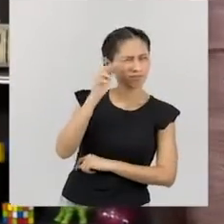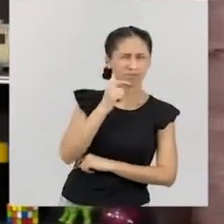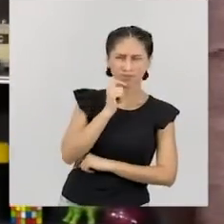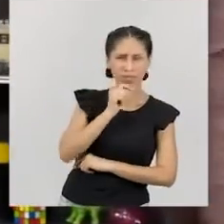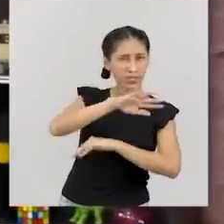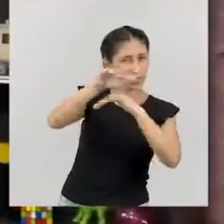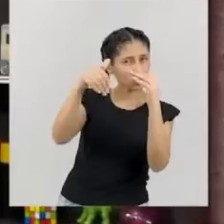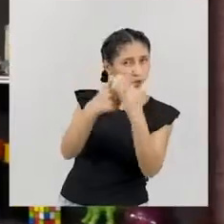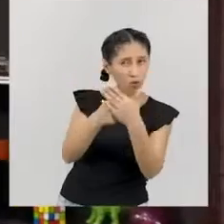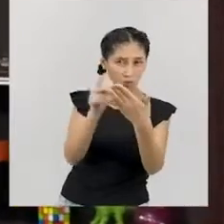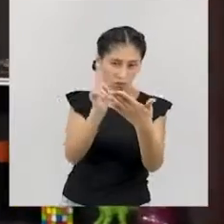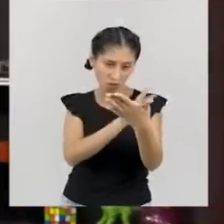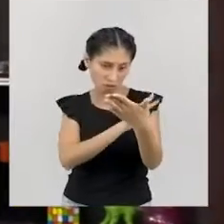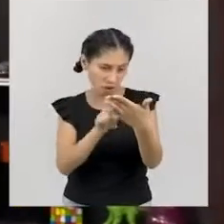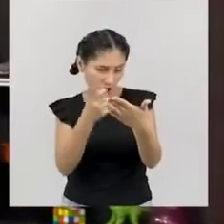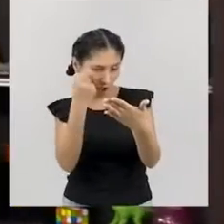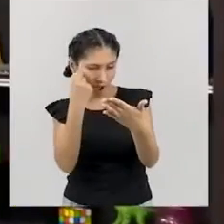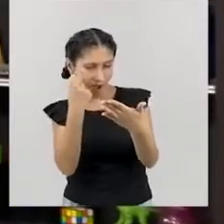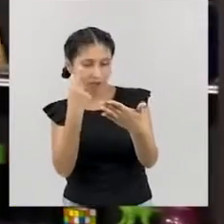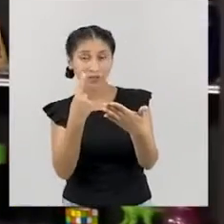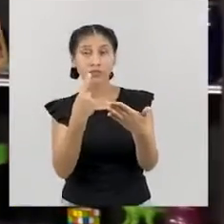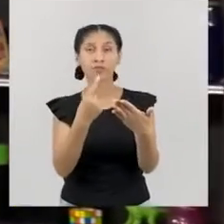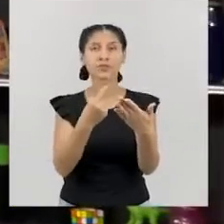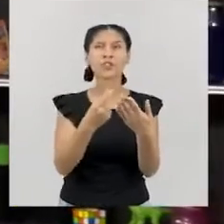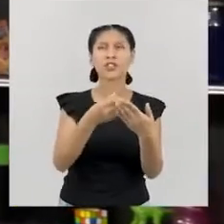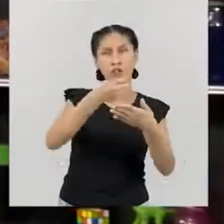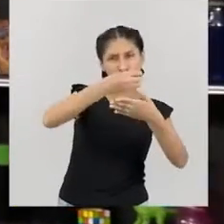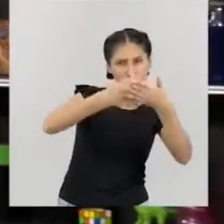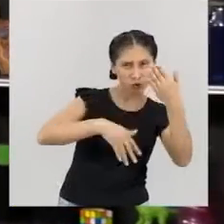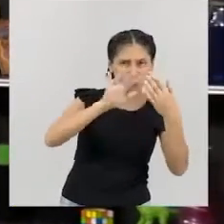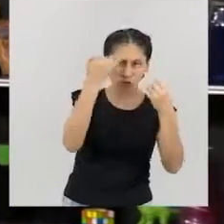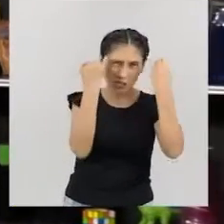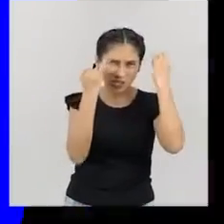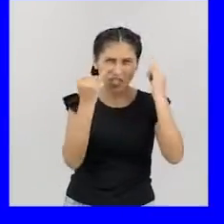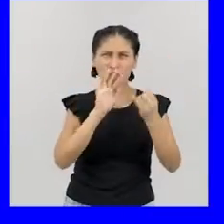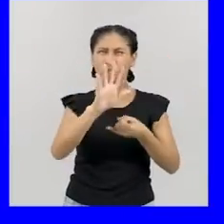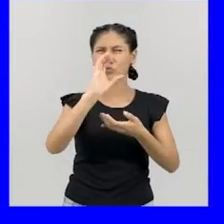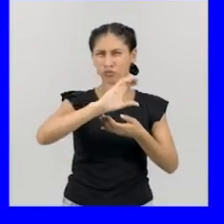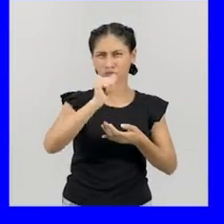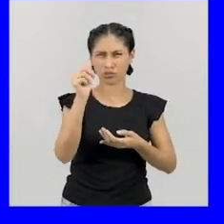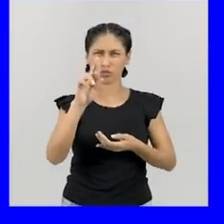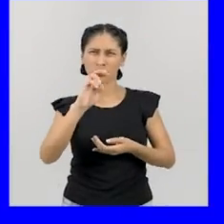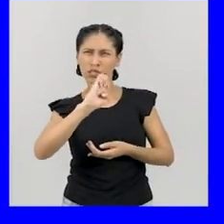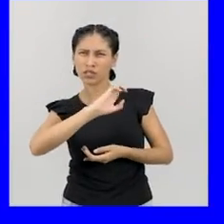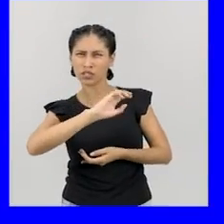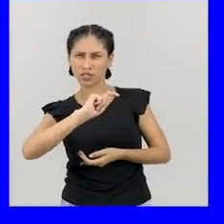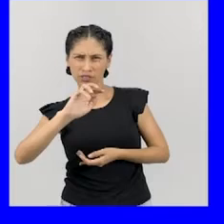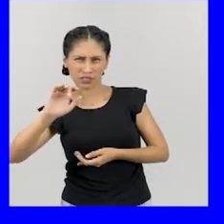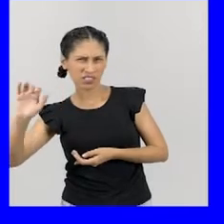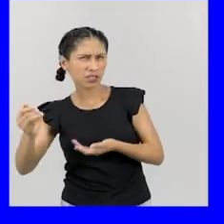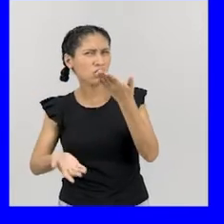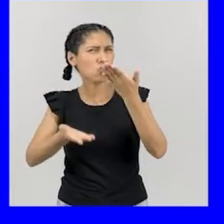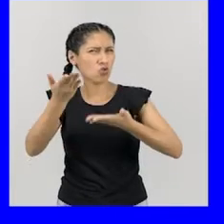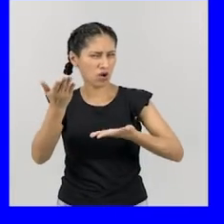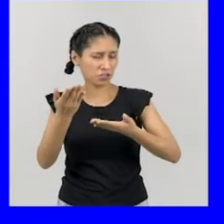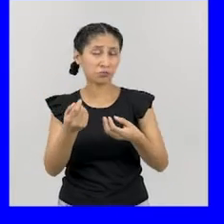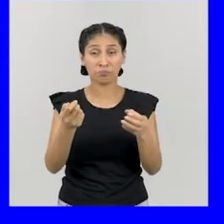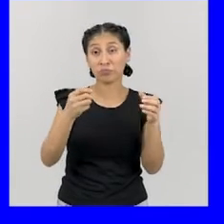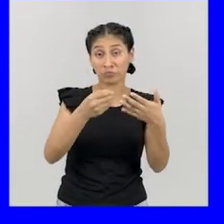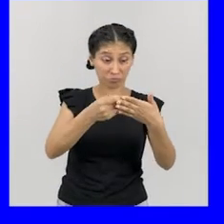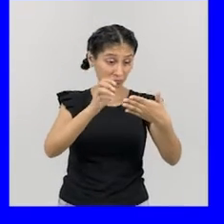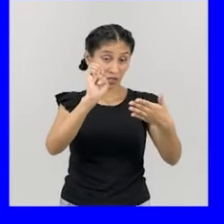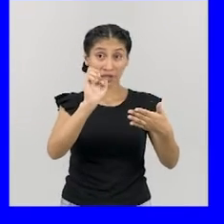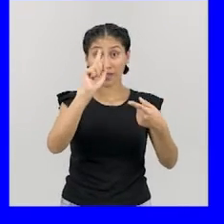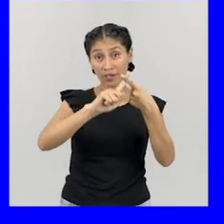toda la Pre entienda, ¿qué características tienen las ideas de los textos? Los textos presentan características externas